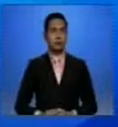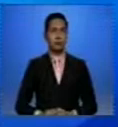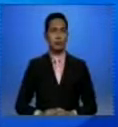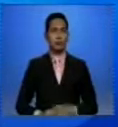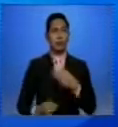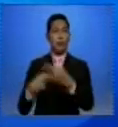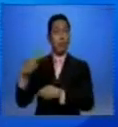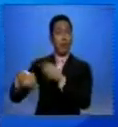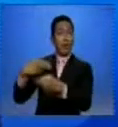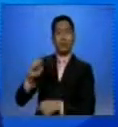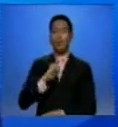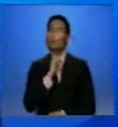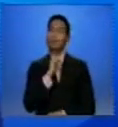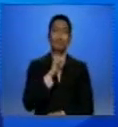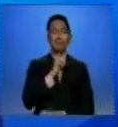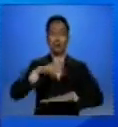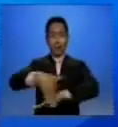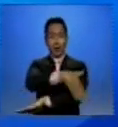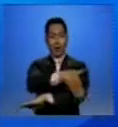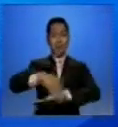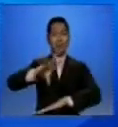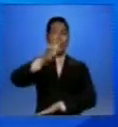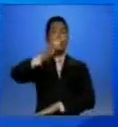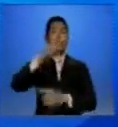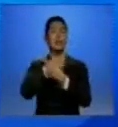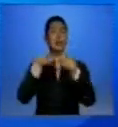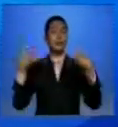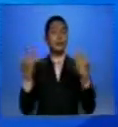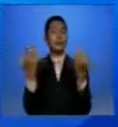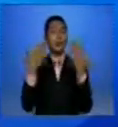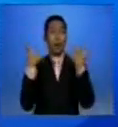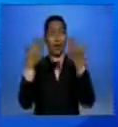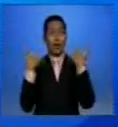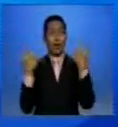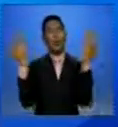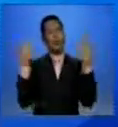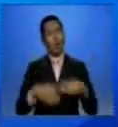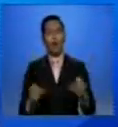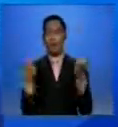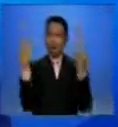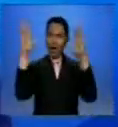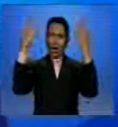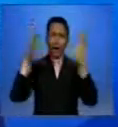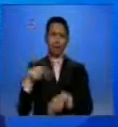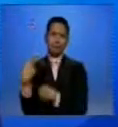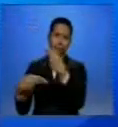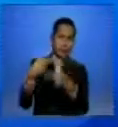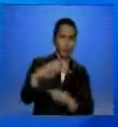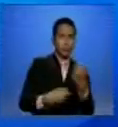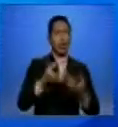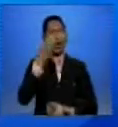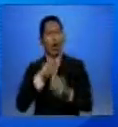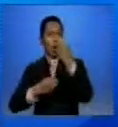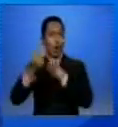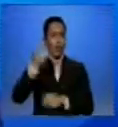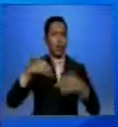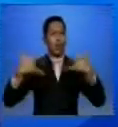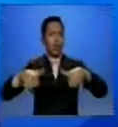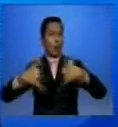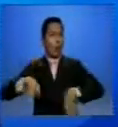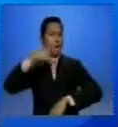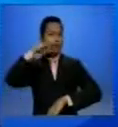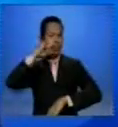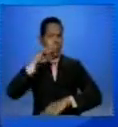Y la venta de monigotes en la calle 6 de marzo en Guayaquil se ha convertido en una verdadera feria. Comidas, juegos infantiles y